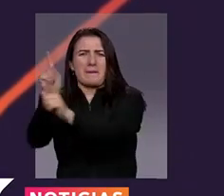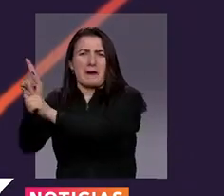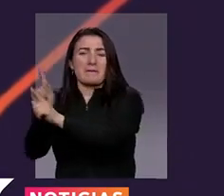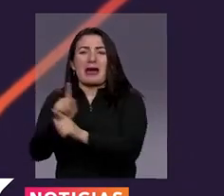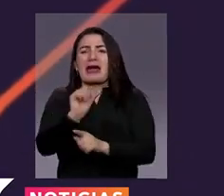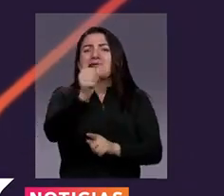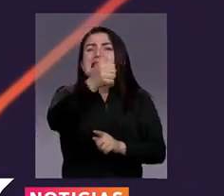método operandi